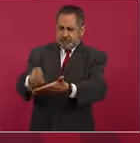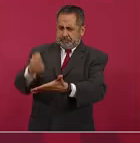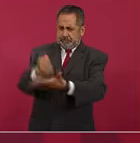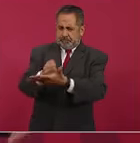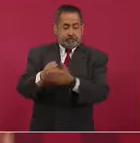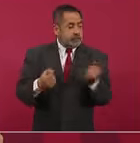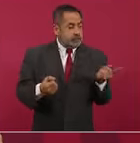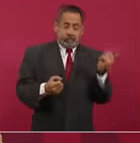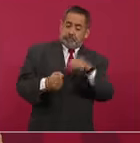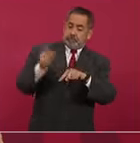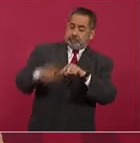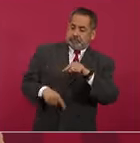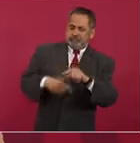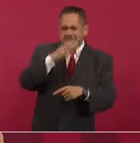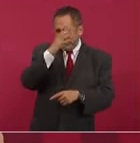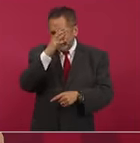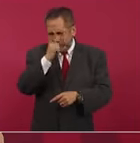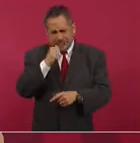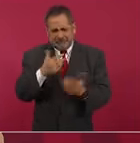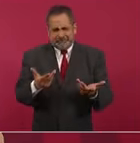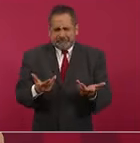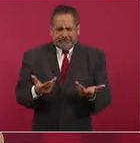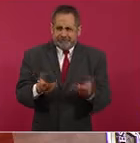cómo se va a anular